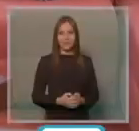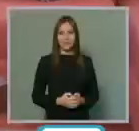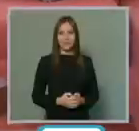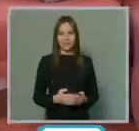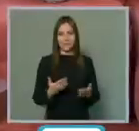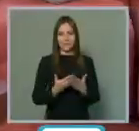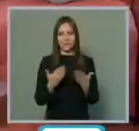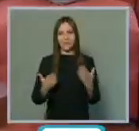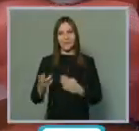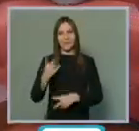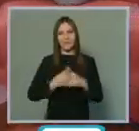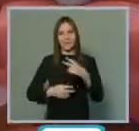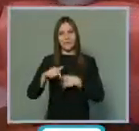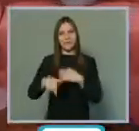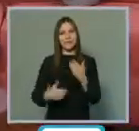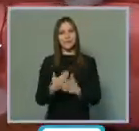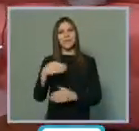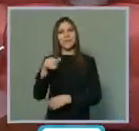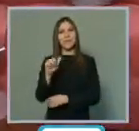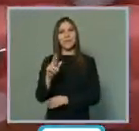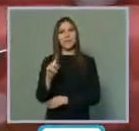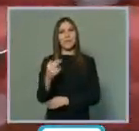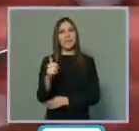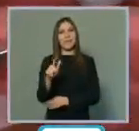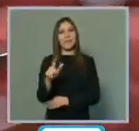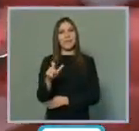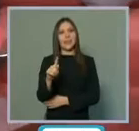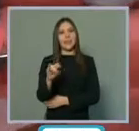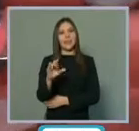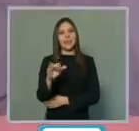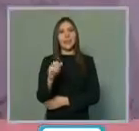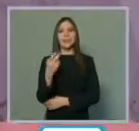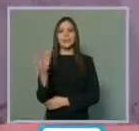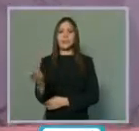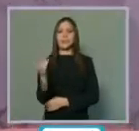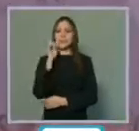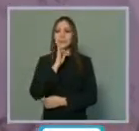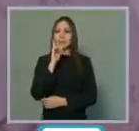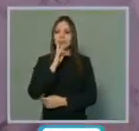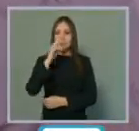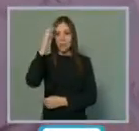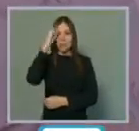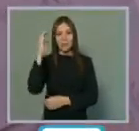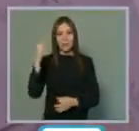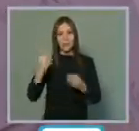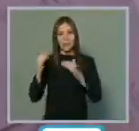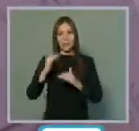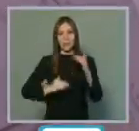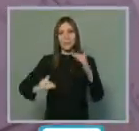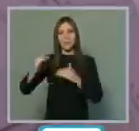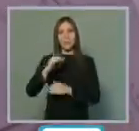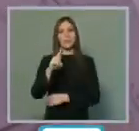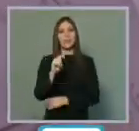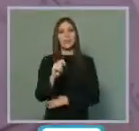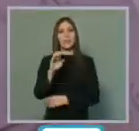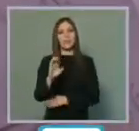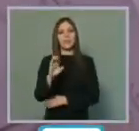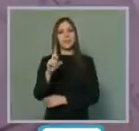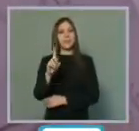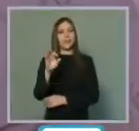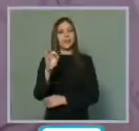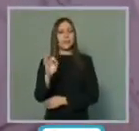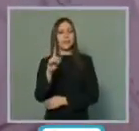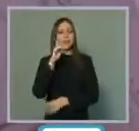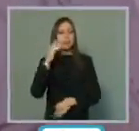Y en esta mañana nos acompaña Marta Leticia Mercado Ramírez. Ella es magistrada electoral del Tribunal Electoral de la Ciudad de